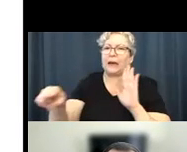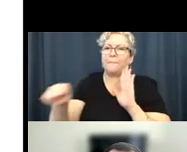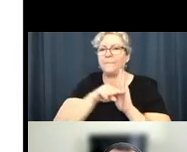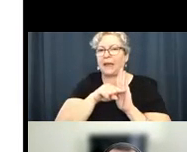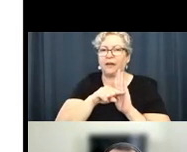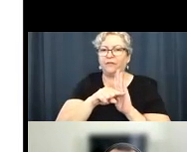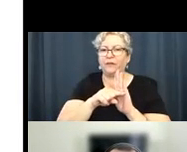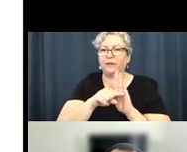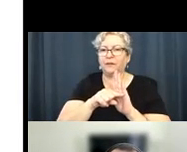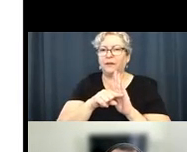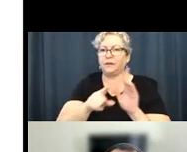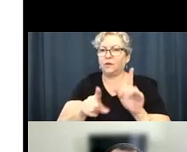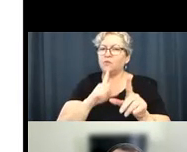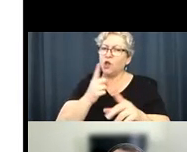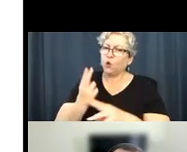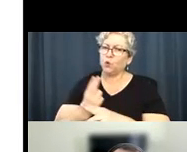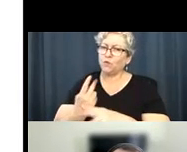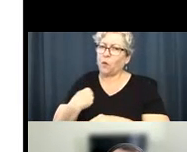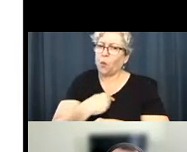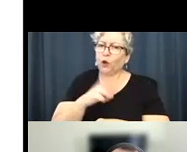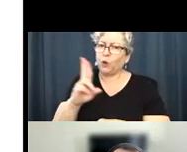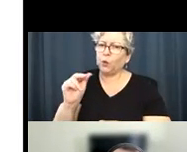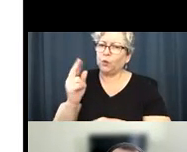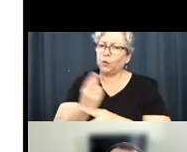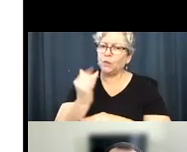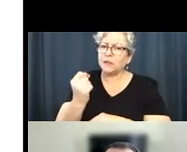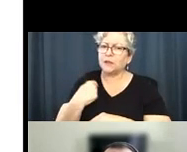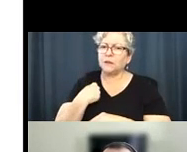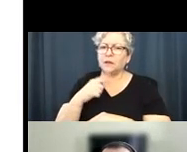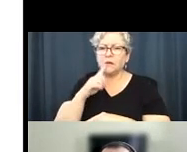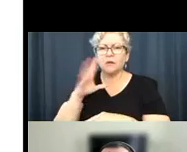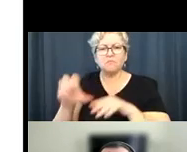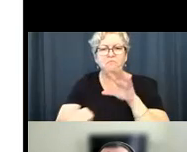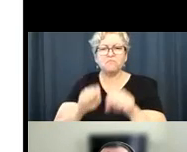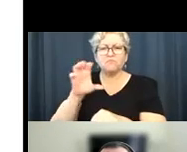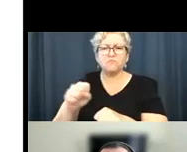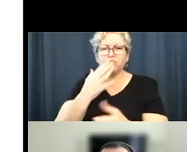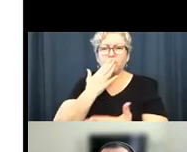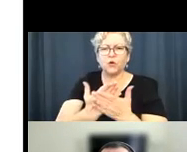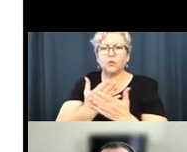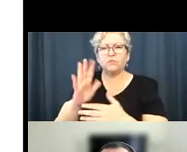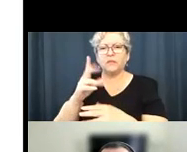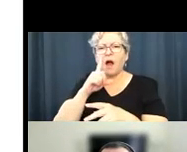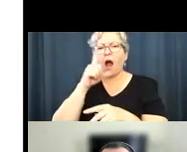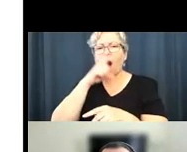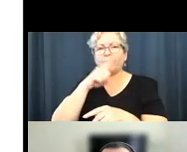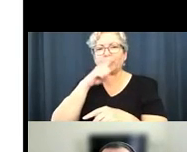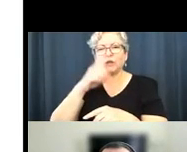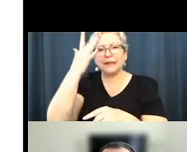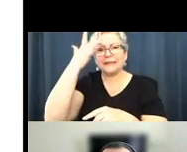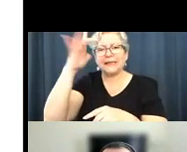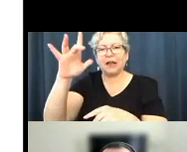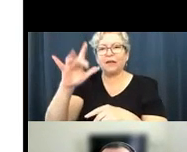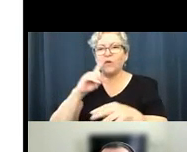en los escáneres automatizados que sean, ¿verdad? Problemáticos, son buenos, nosotros los usamos. Es como